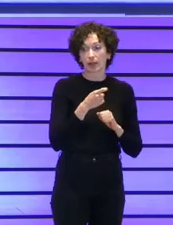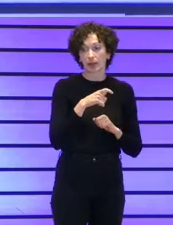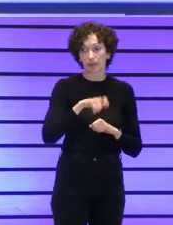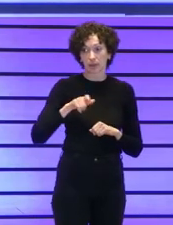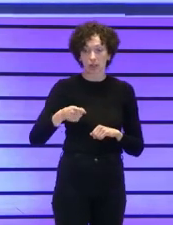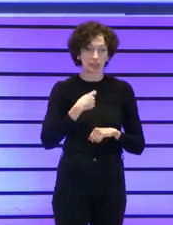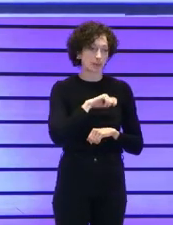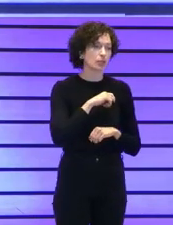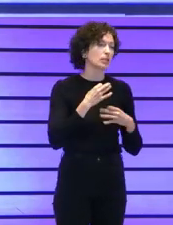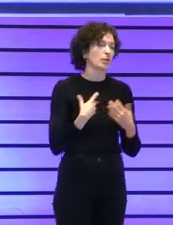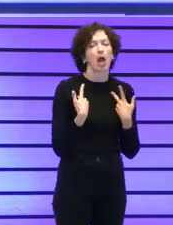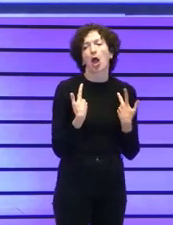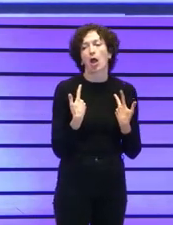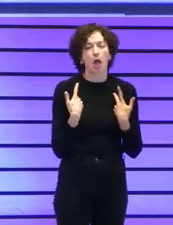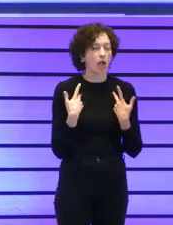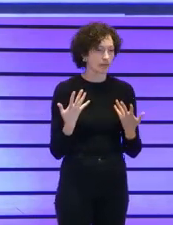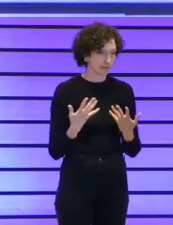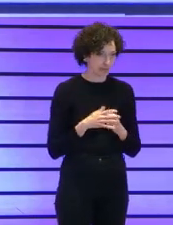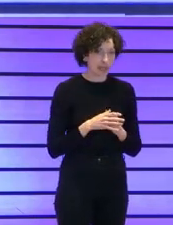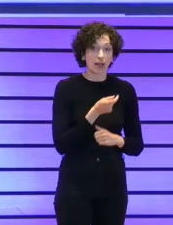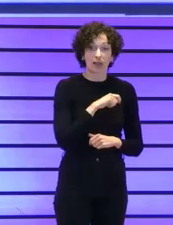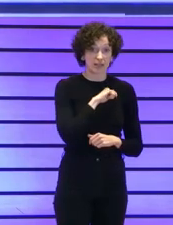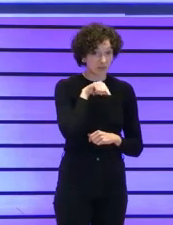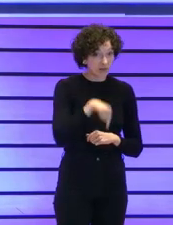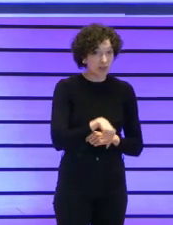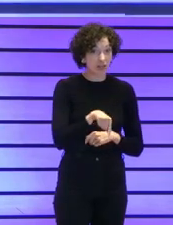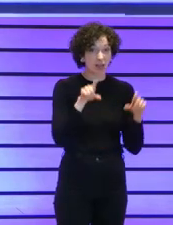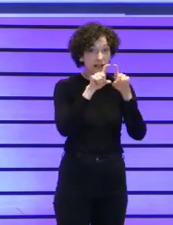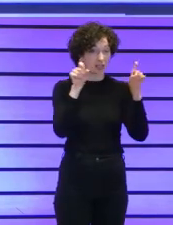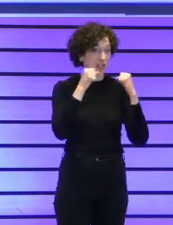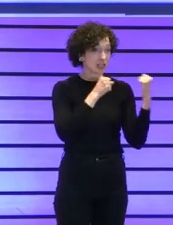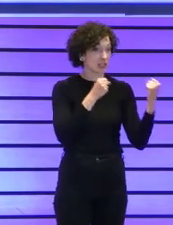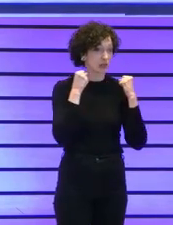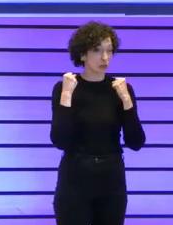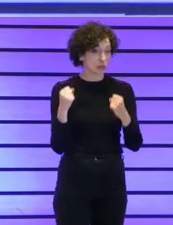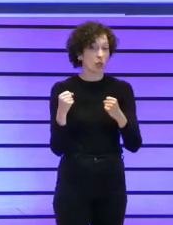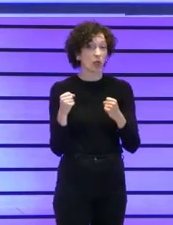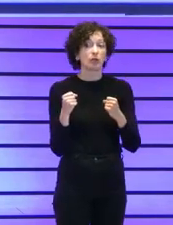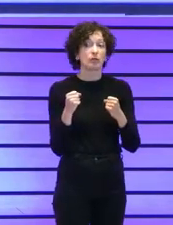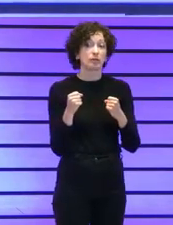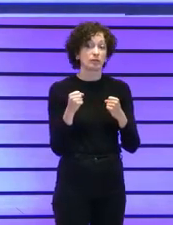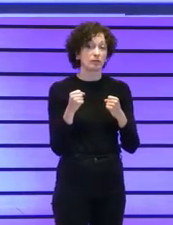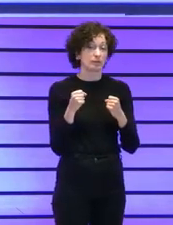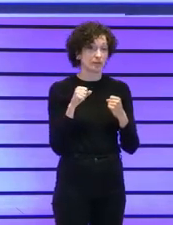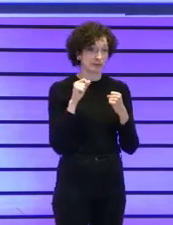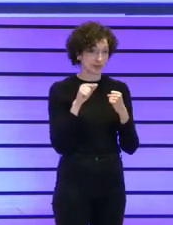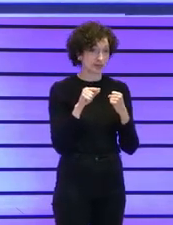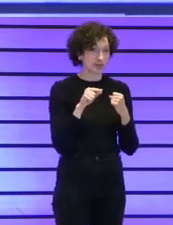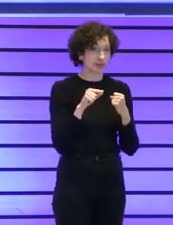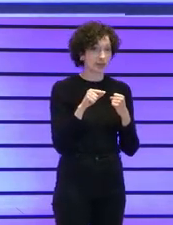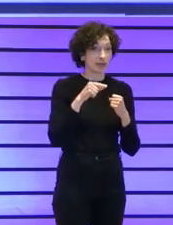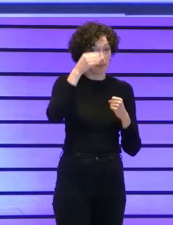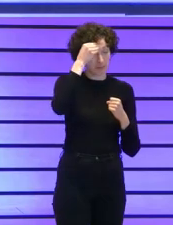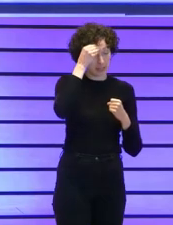de flagelarnos, ¿eh? No hay en España ninguna institución, ninguna, considerada a la vez